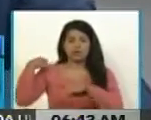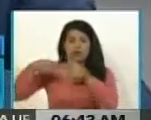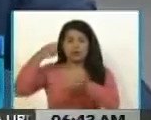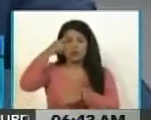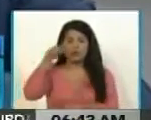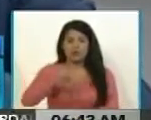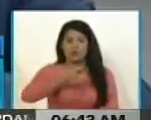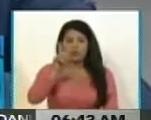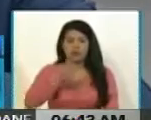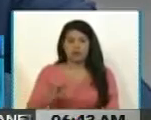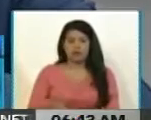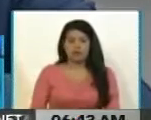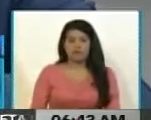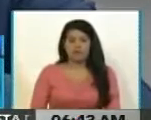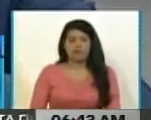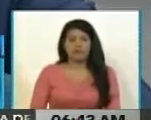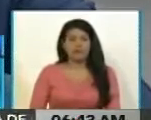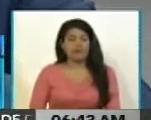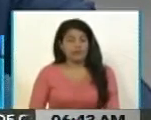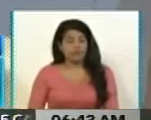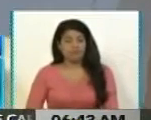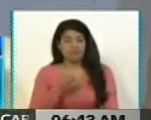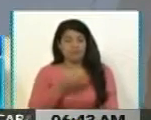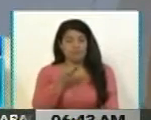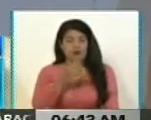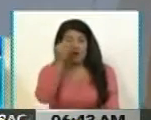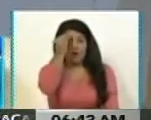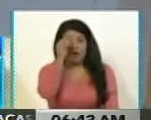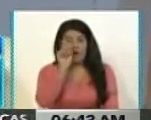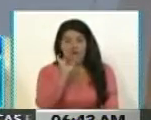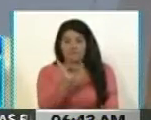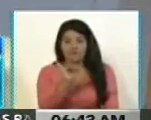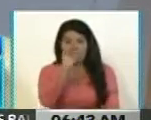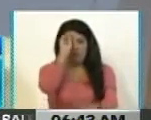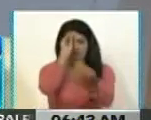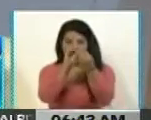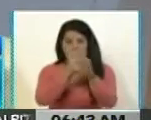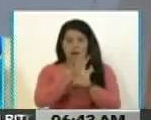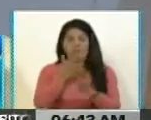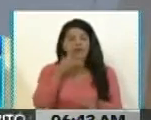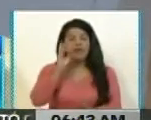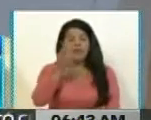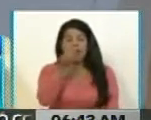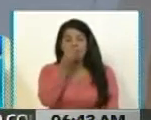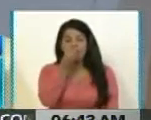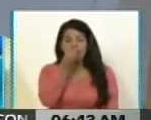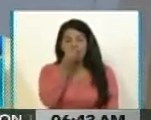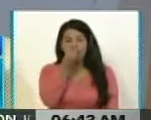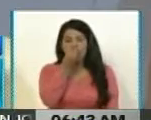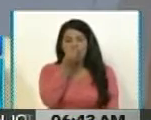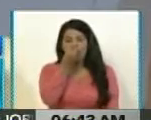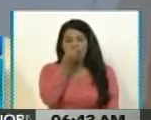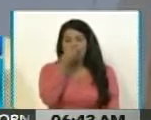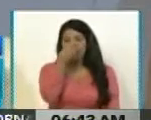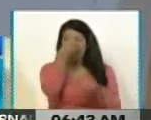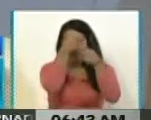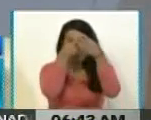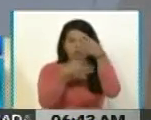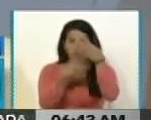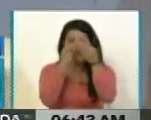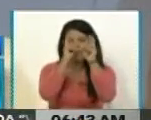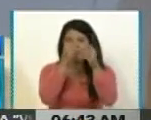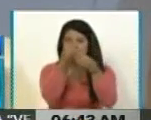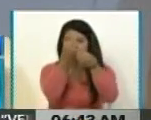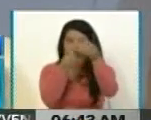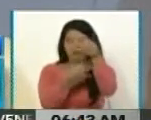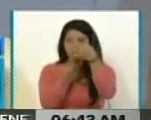del venezolano. Así es, yo creo que, por ejemplo, en ese tema de la alimentación hay mucho que decir, porque a nosotros